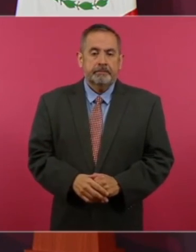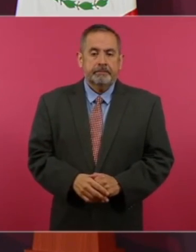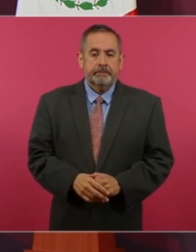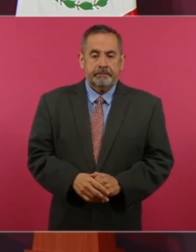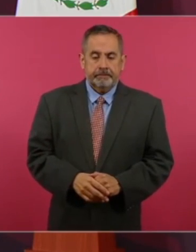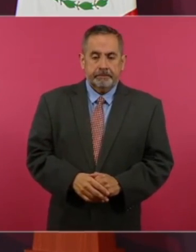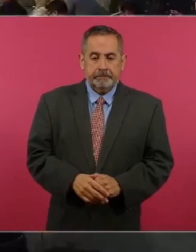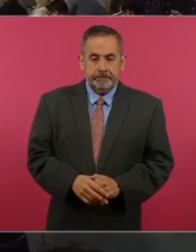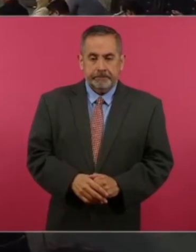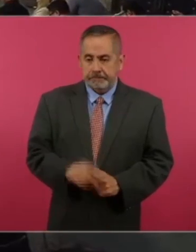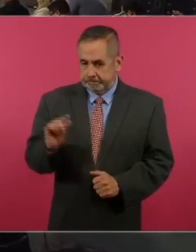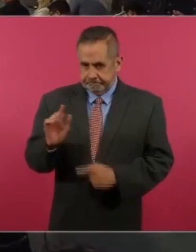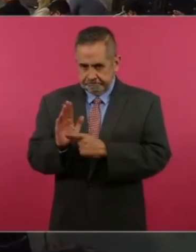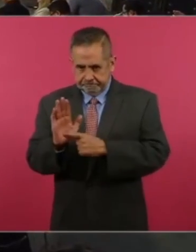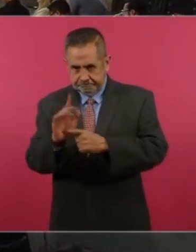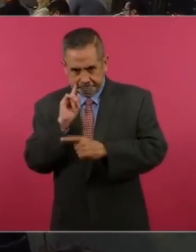Ahorita vas a ver,